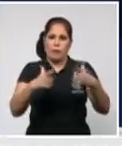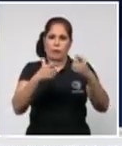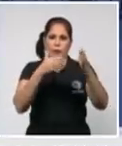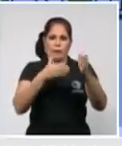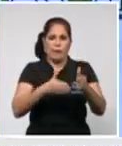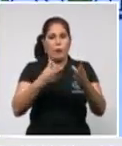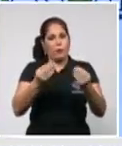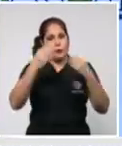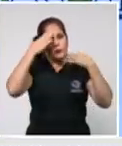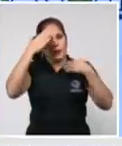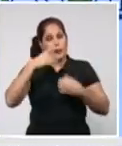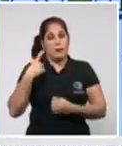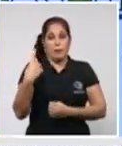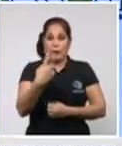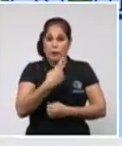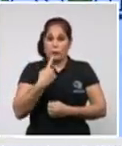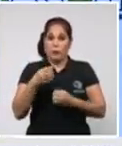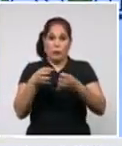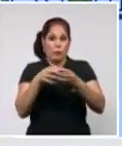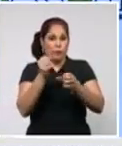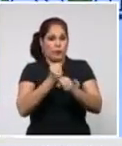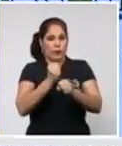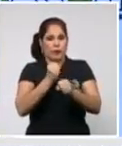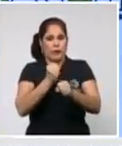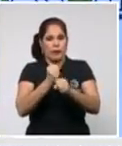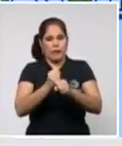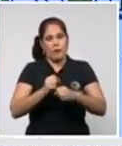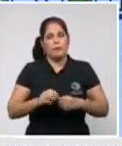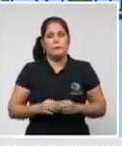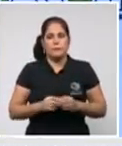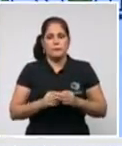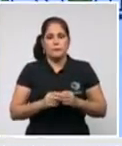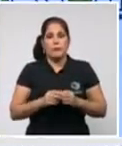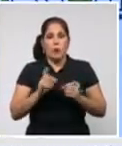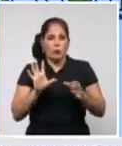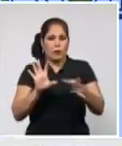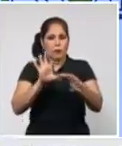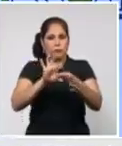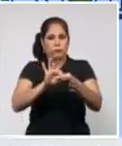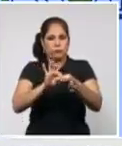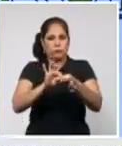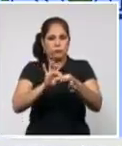agradecimiento también para usted y, por supuesto, para todos los que nos sigan. Devolvemos la señal a los estudios centrales.